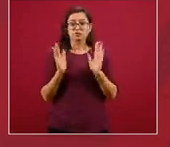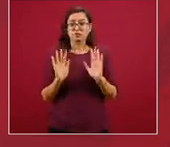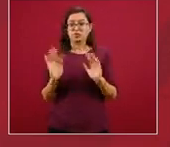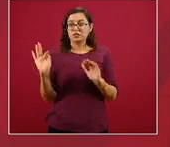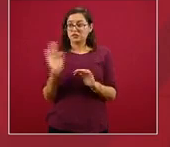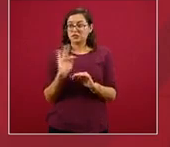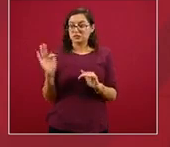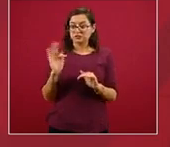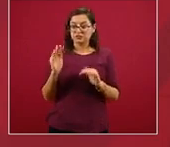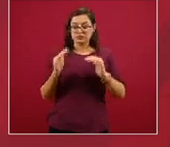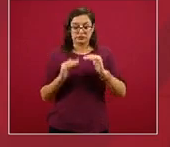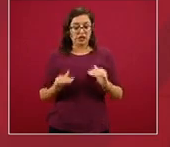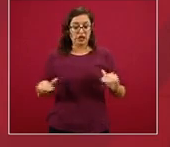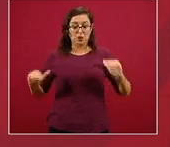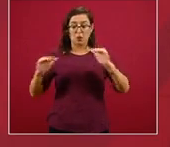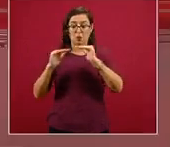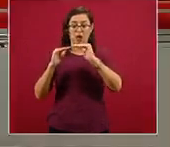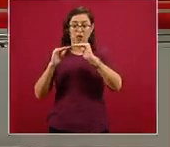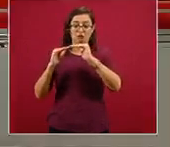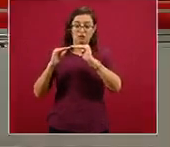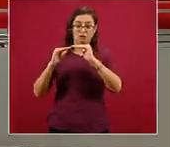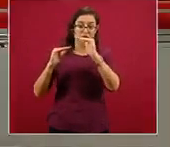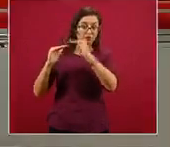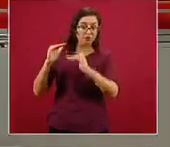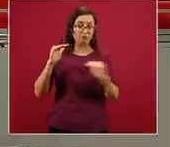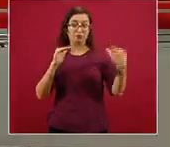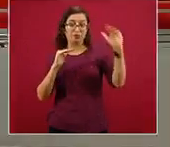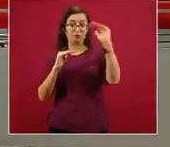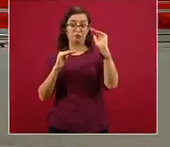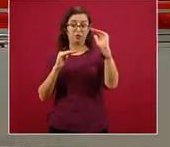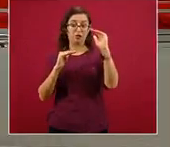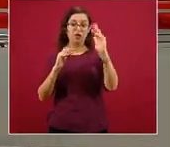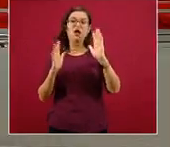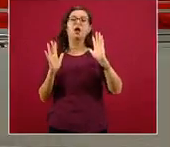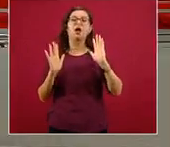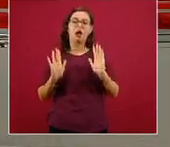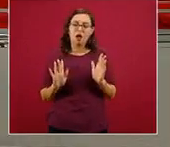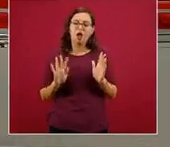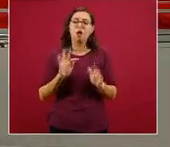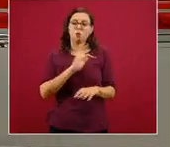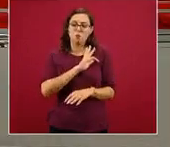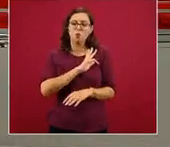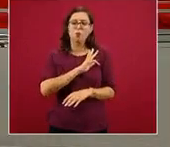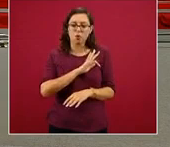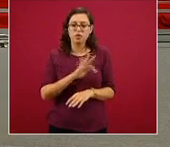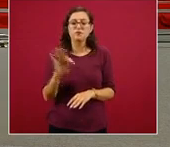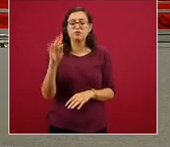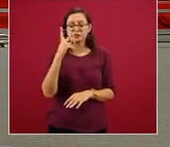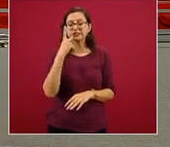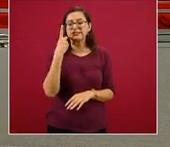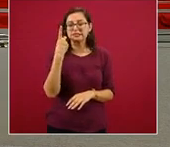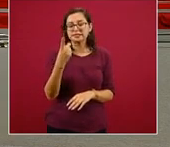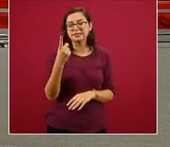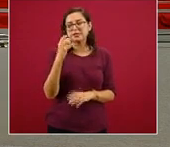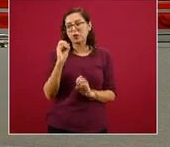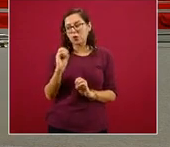encima de la media o por encima de lo que vemos en la población general, entonces podríamos hipotetizar